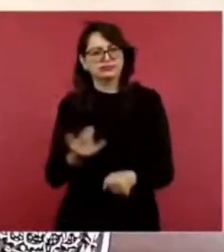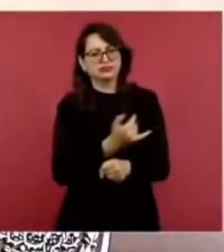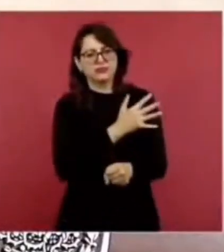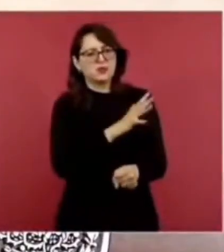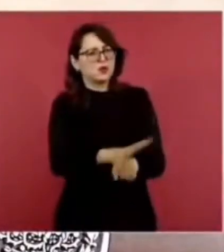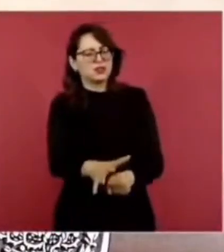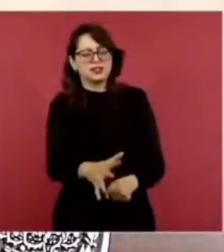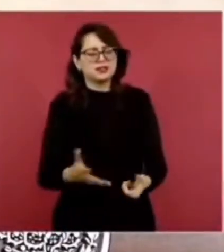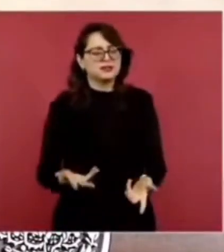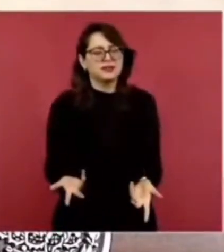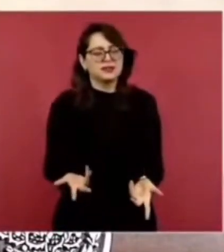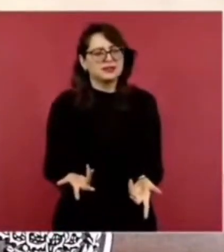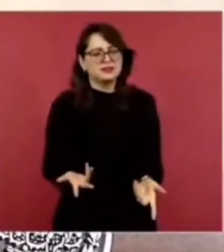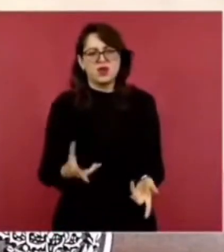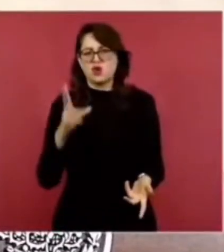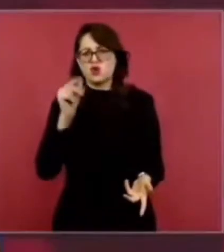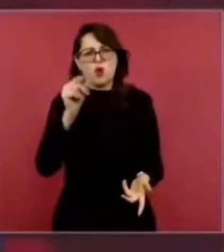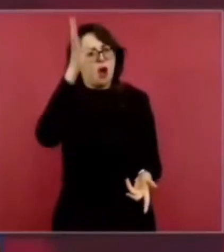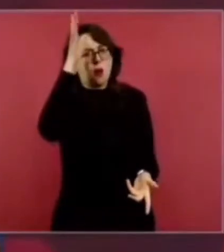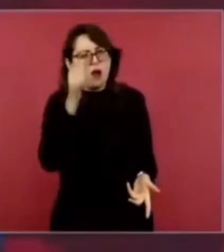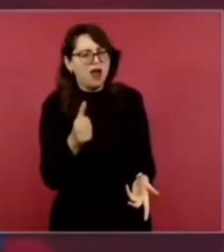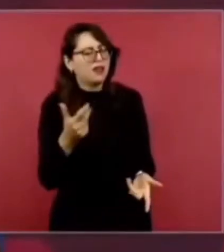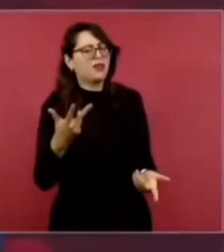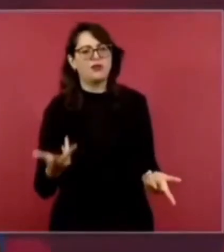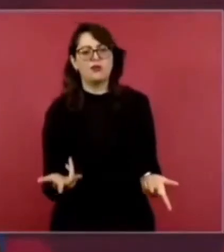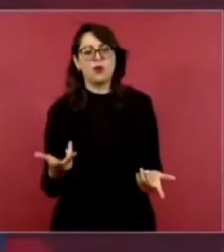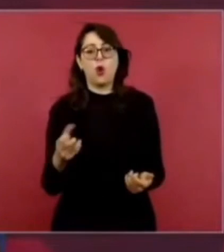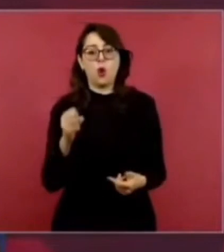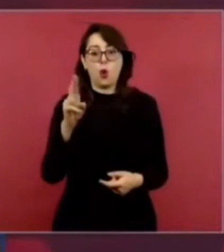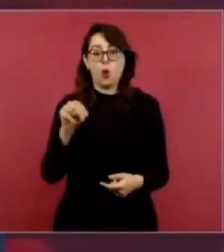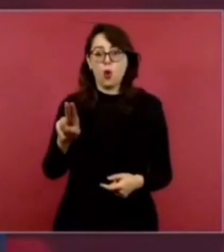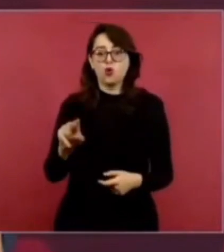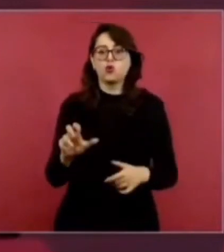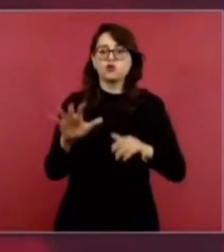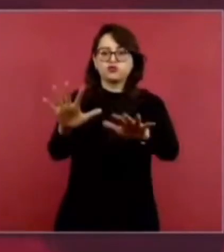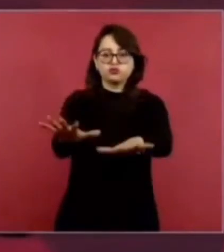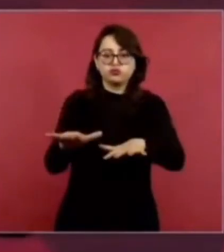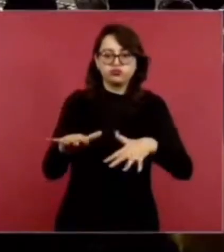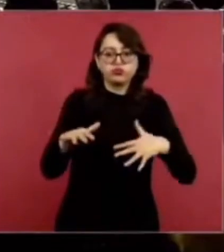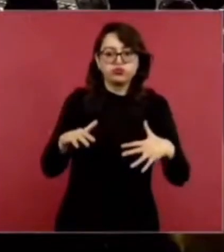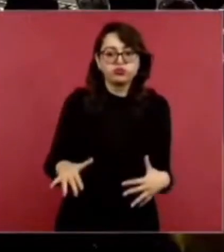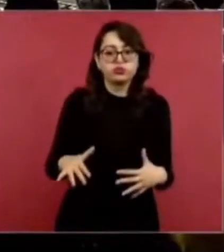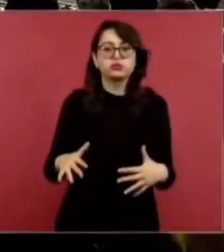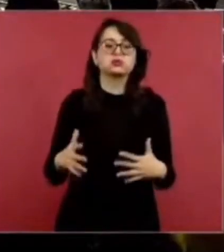hay una asamblea en la ONU, la mayoría,